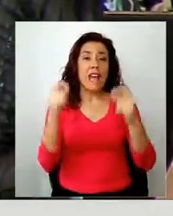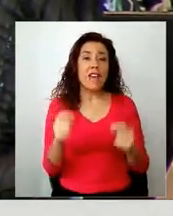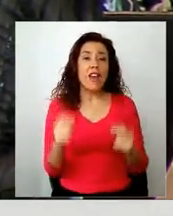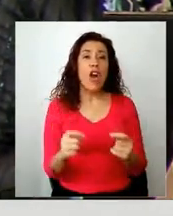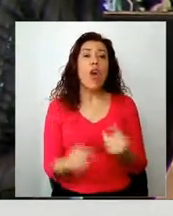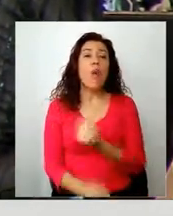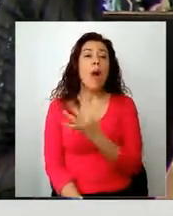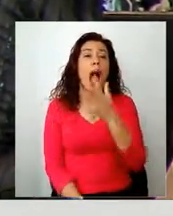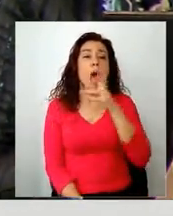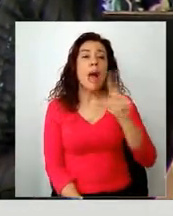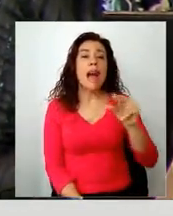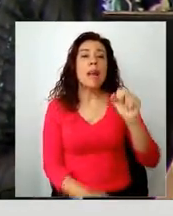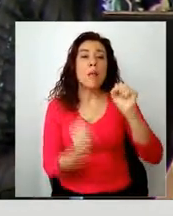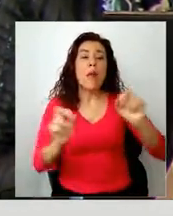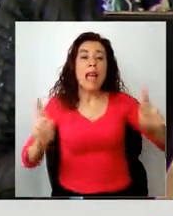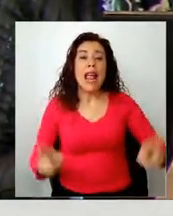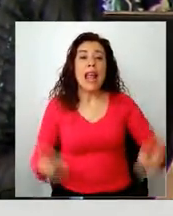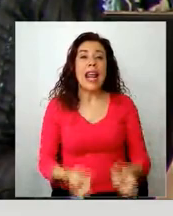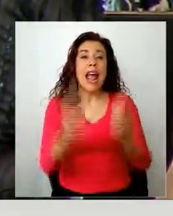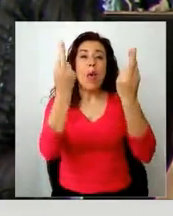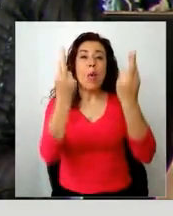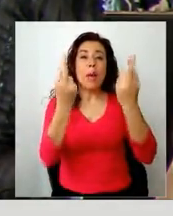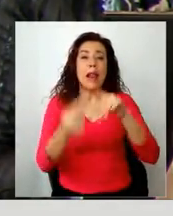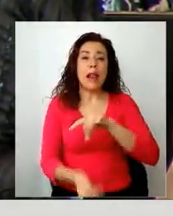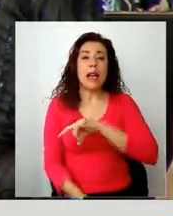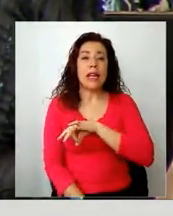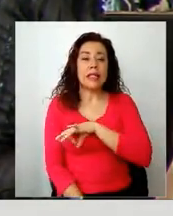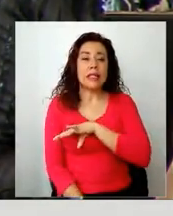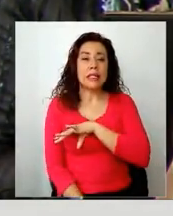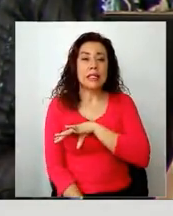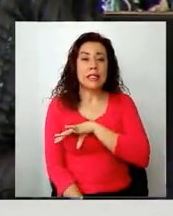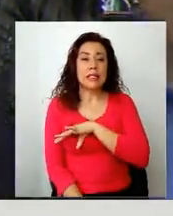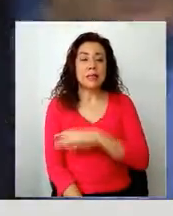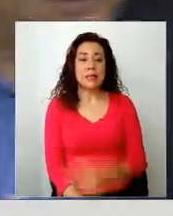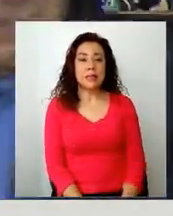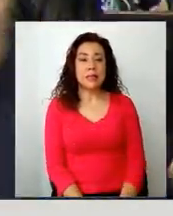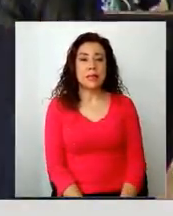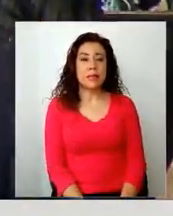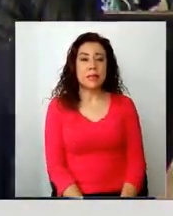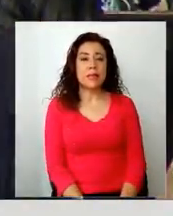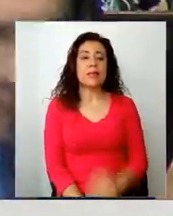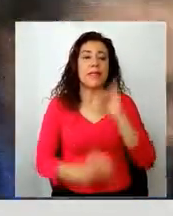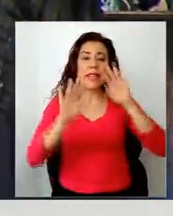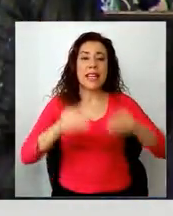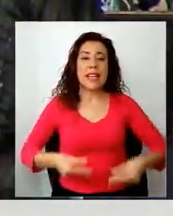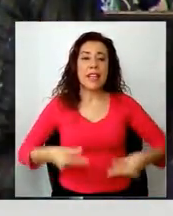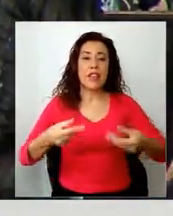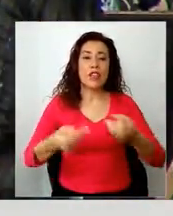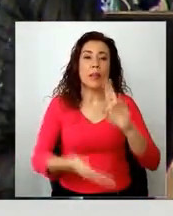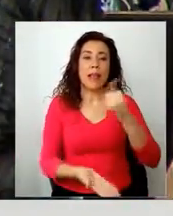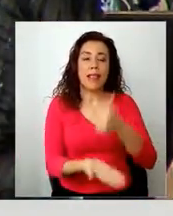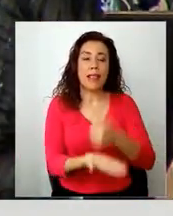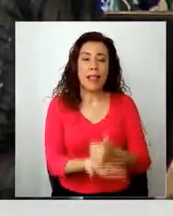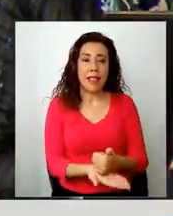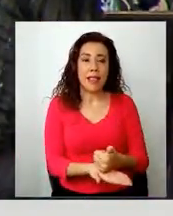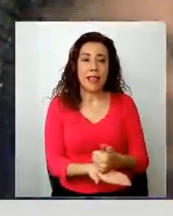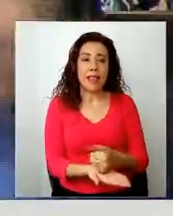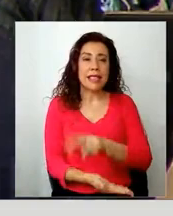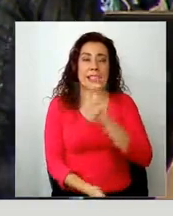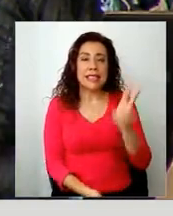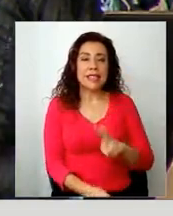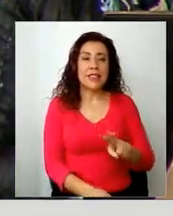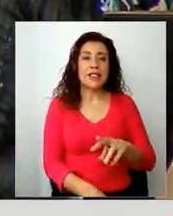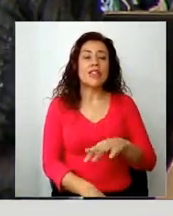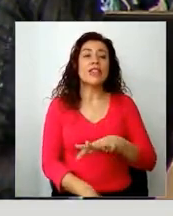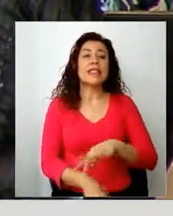se pueden recuperar en Chile teniendo en consideración que en el informe de la superintendencia de servicios sanitarios del año